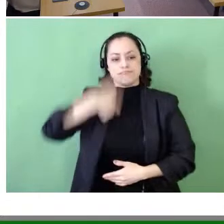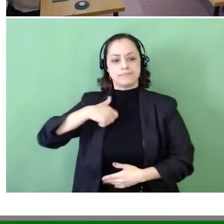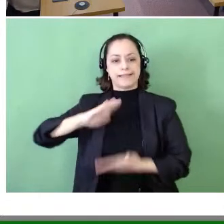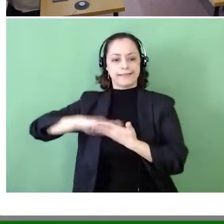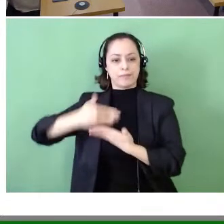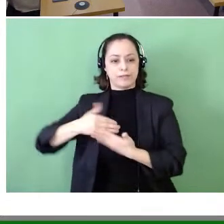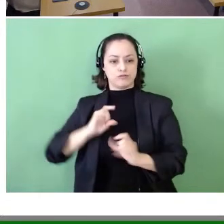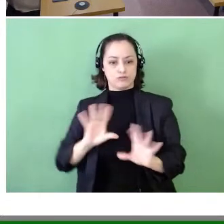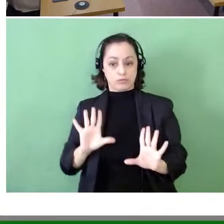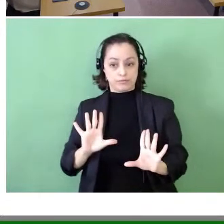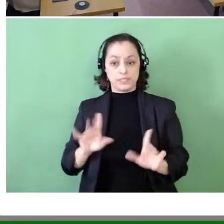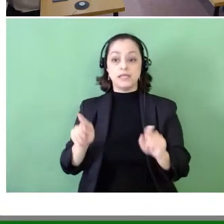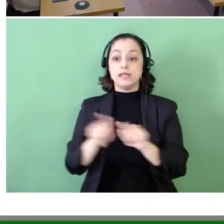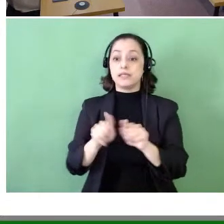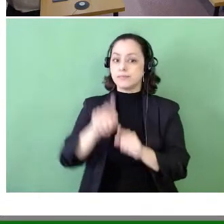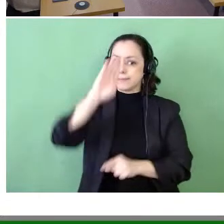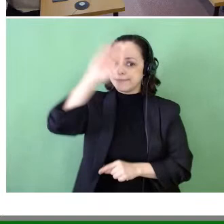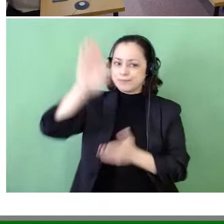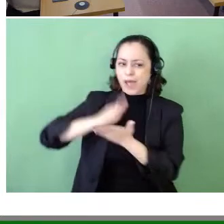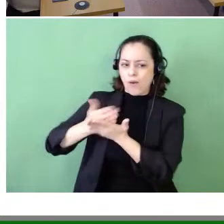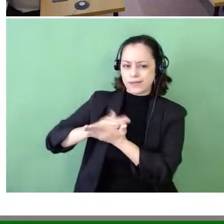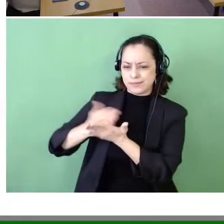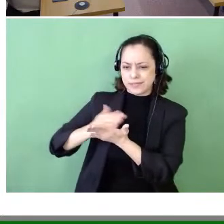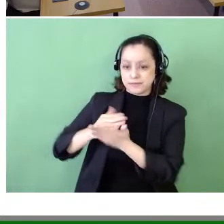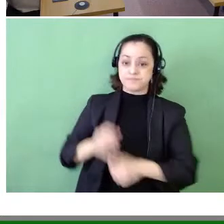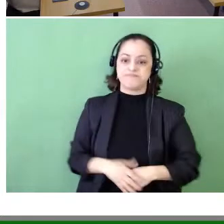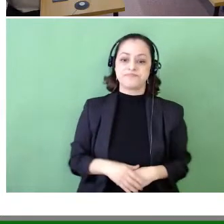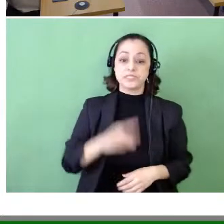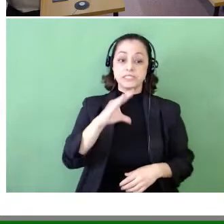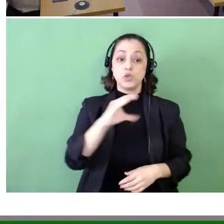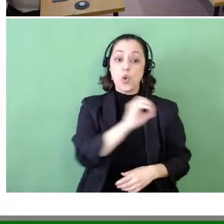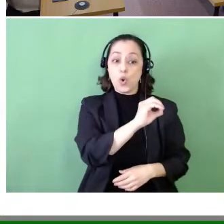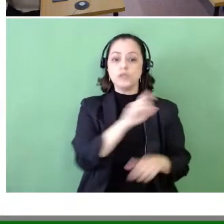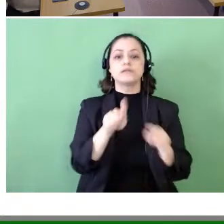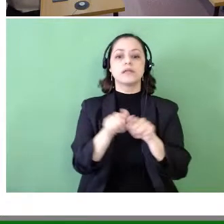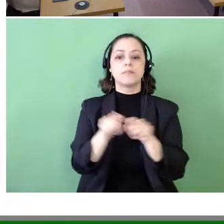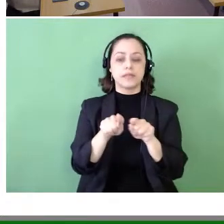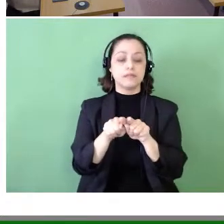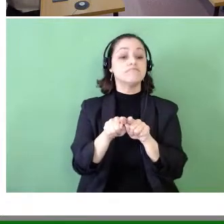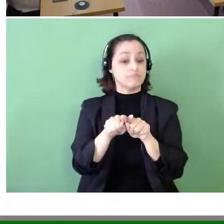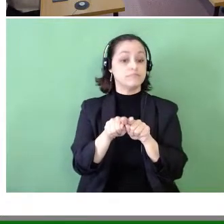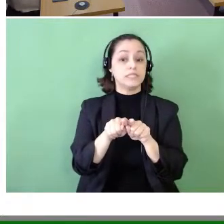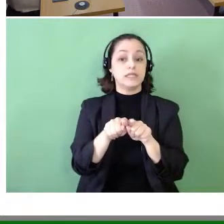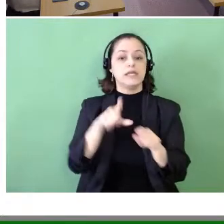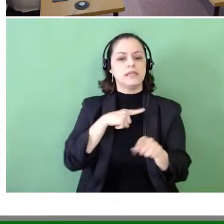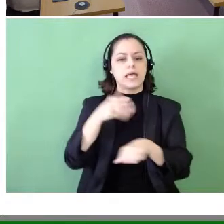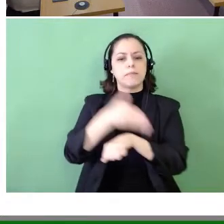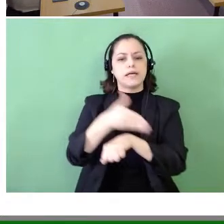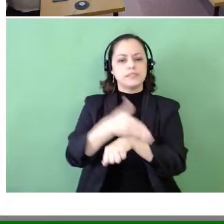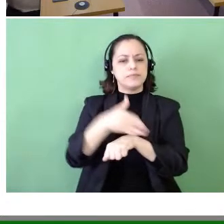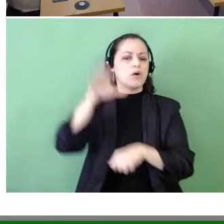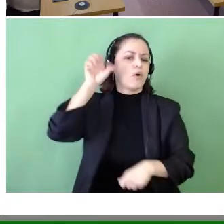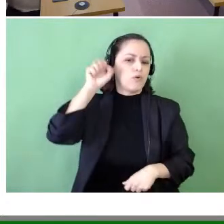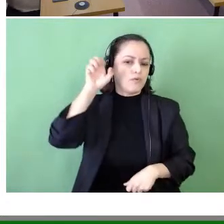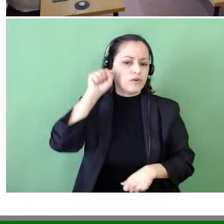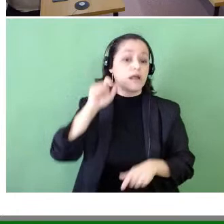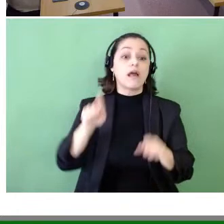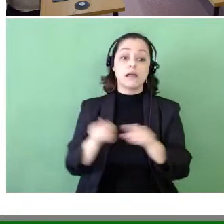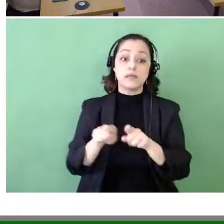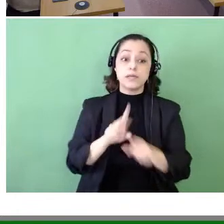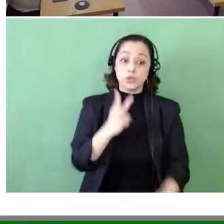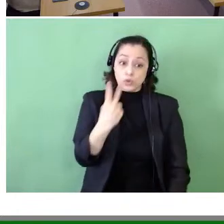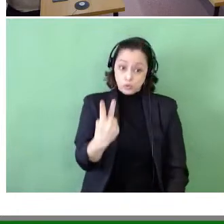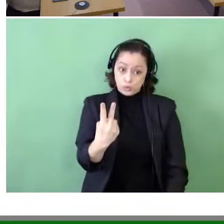de interpretación. En Centro-Oeste también tenemos participantes oyentes, pero allí tenemos también dos